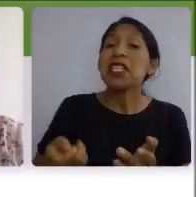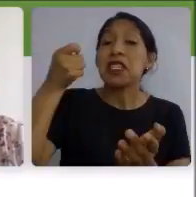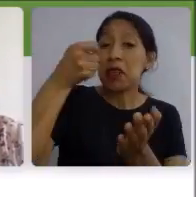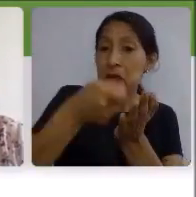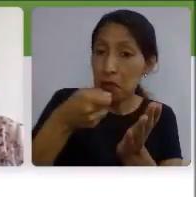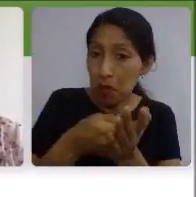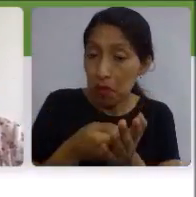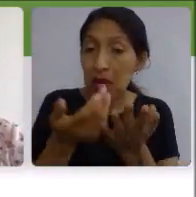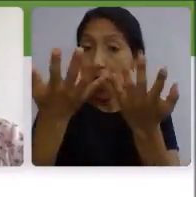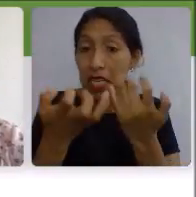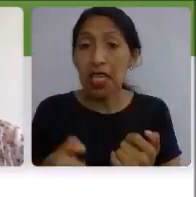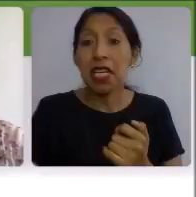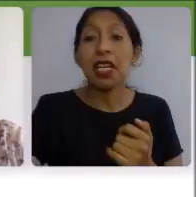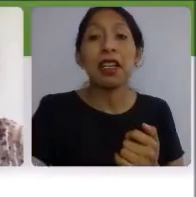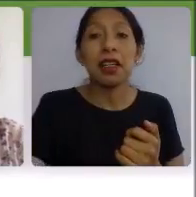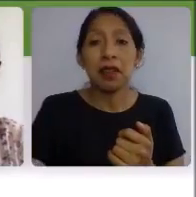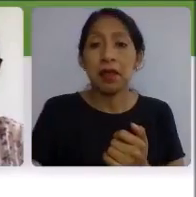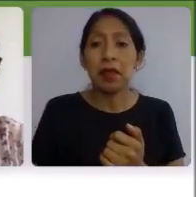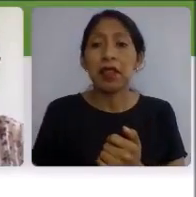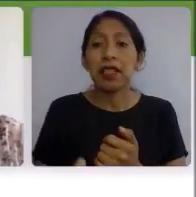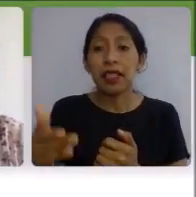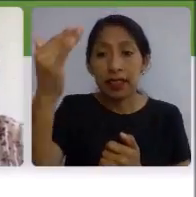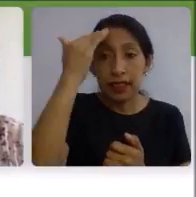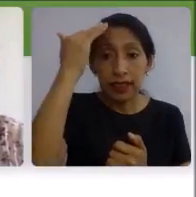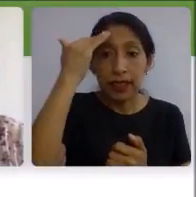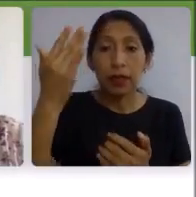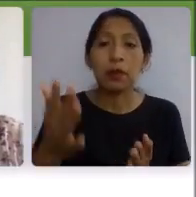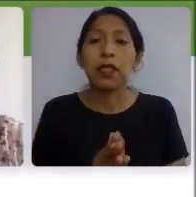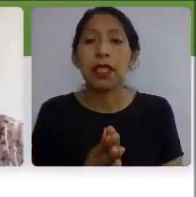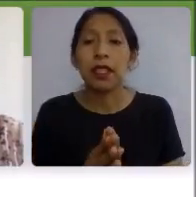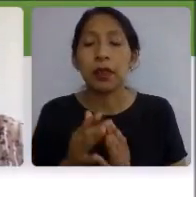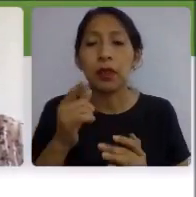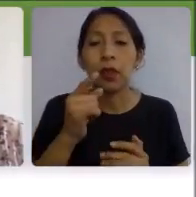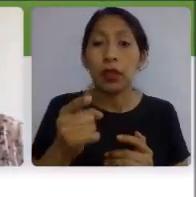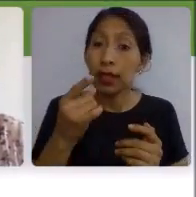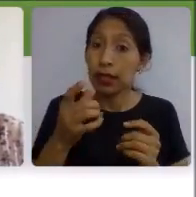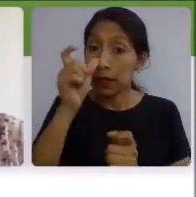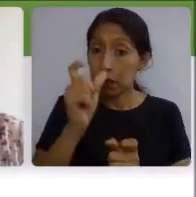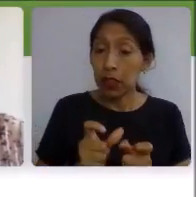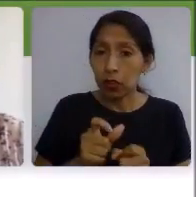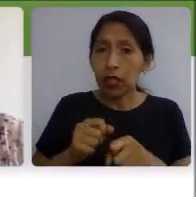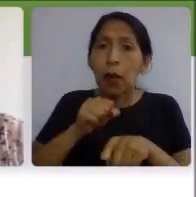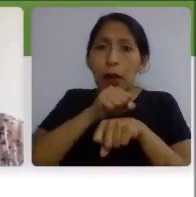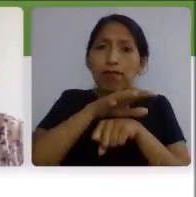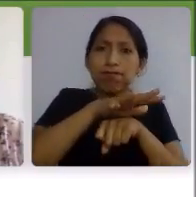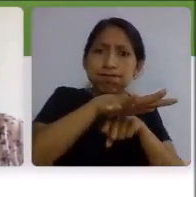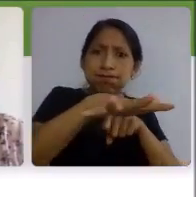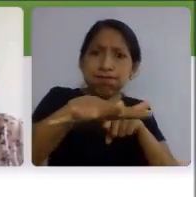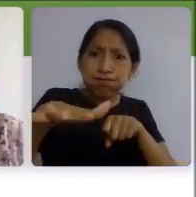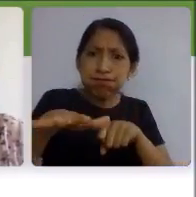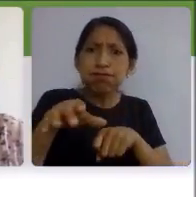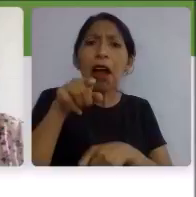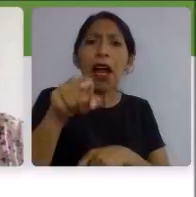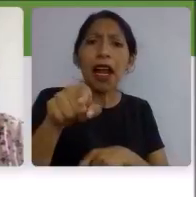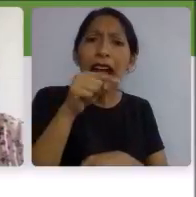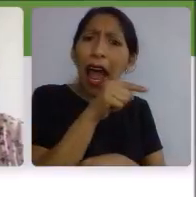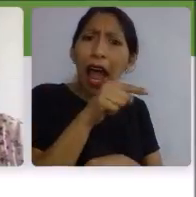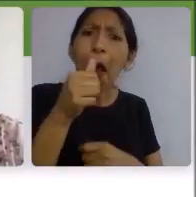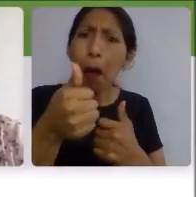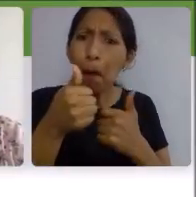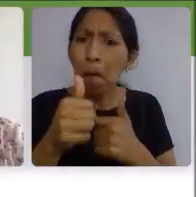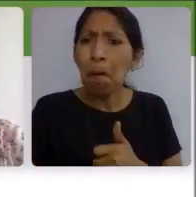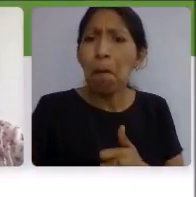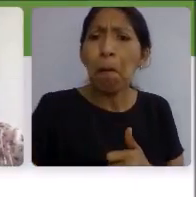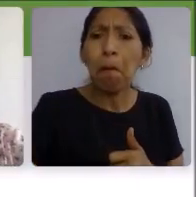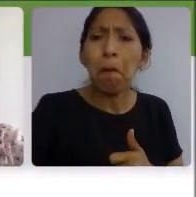también teniendo en cuenta que este consumidor final va a expandir un poco el tipo de servicio que le has podido